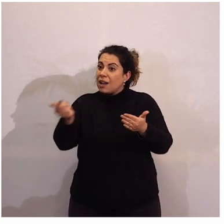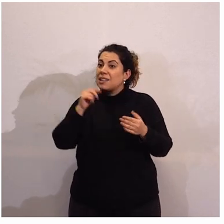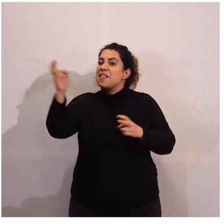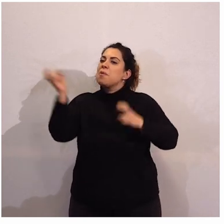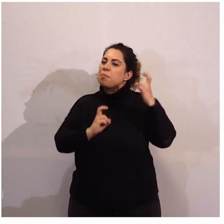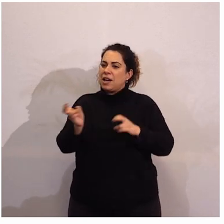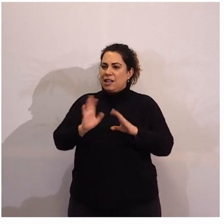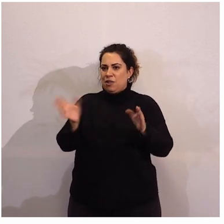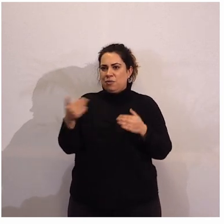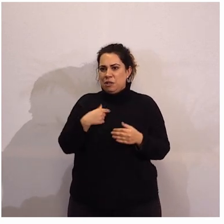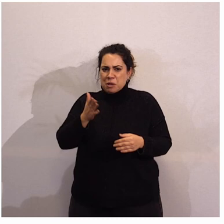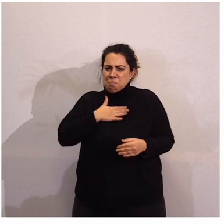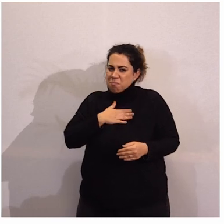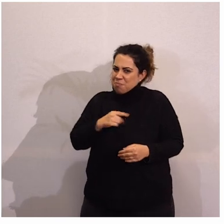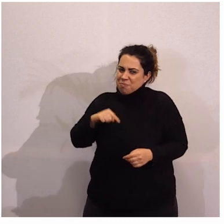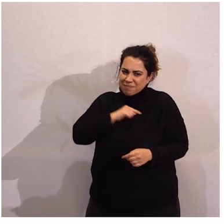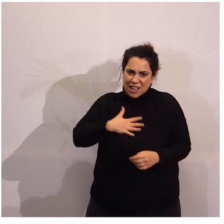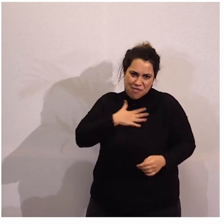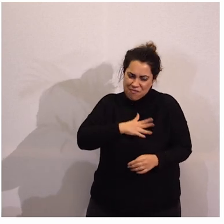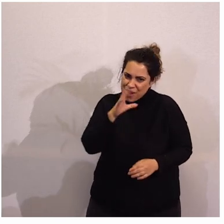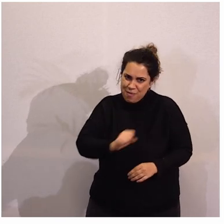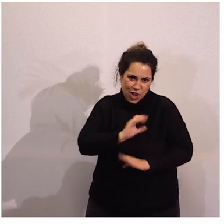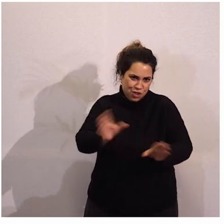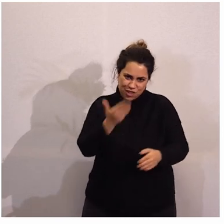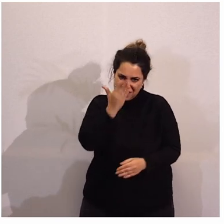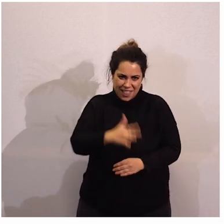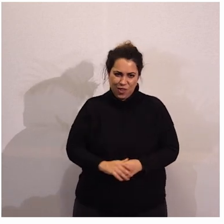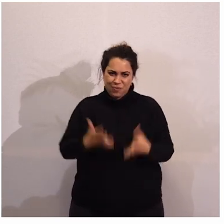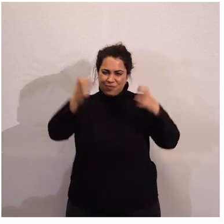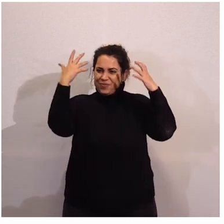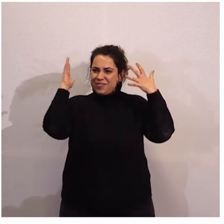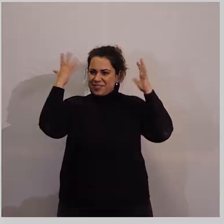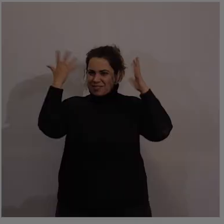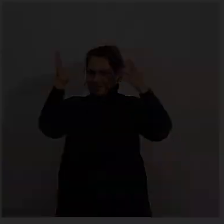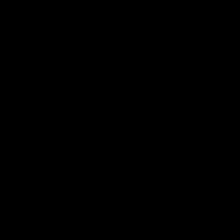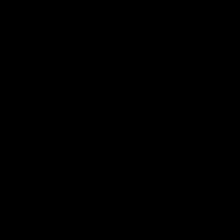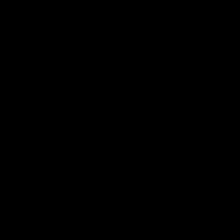hayáis venido. Muchas gracias. Para mí ha sido fantástico, de verdad. Sí. A vosotros.